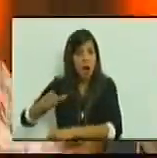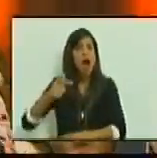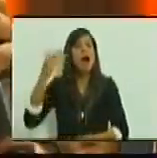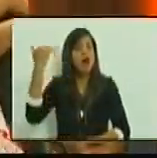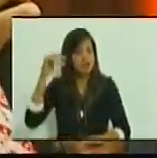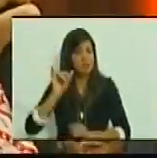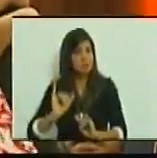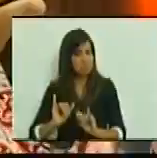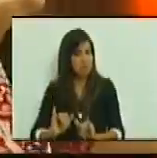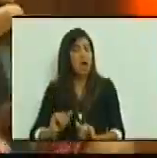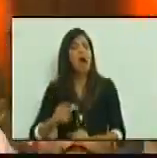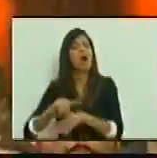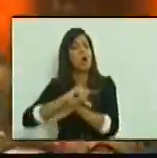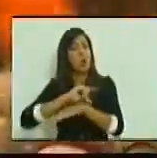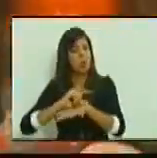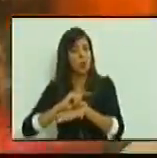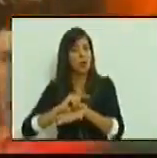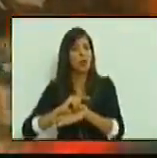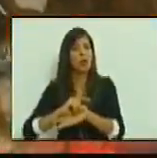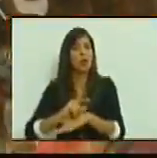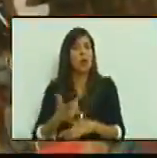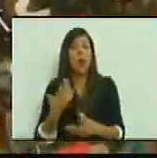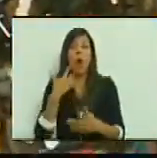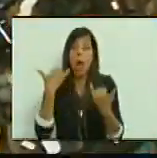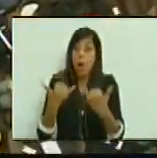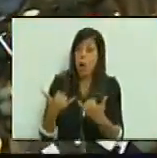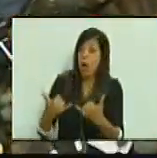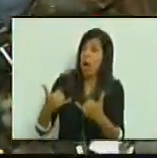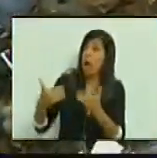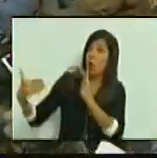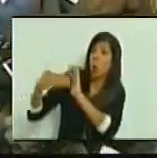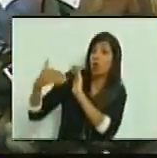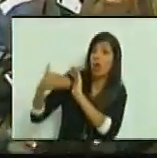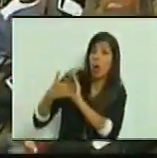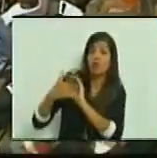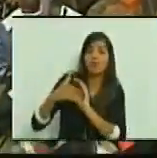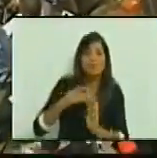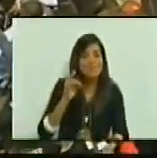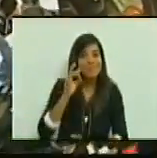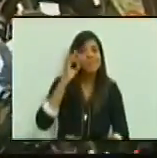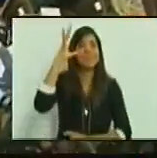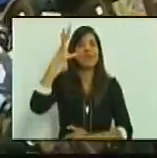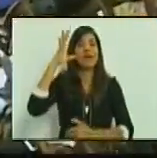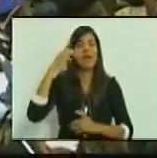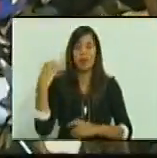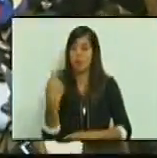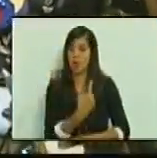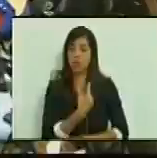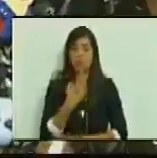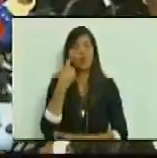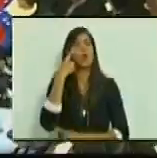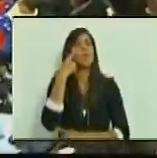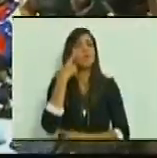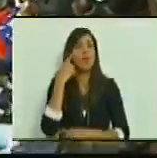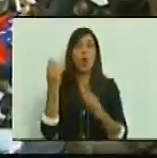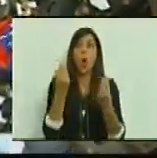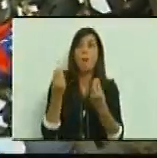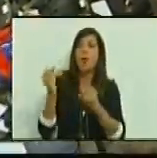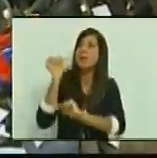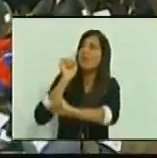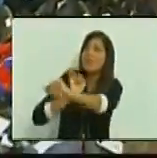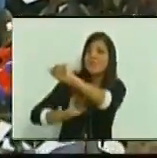Entonces tenemos que decir que la guerra es una gran oportunidad, una oportunidad que nos inventa como pueblo a